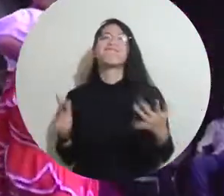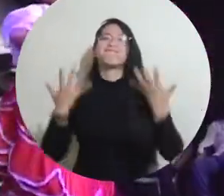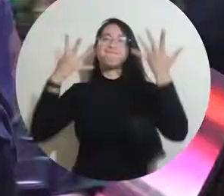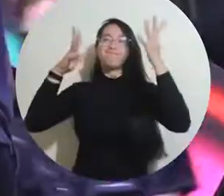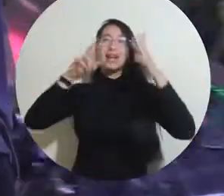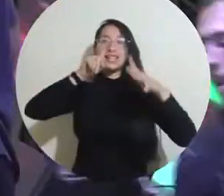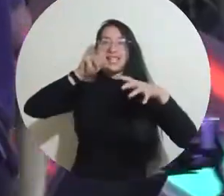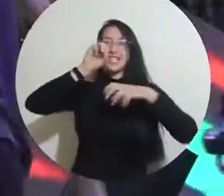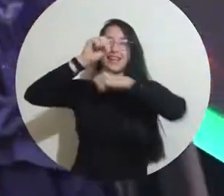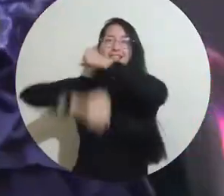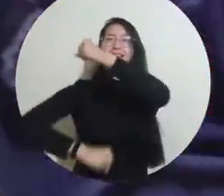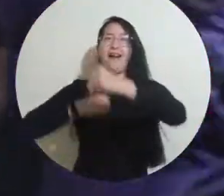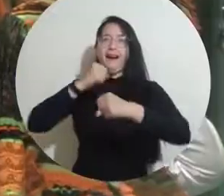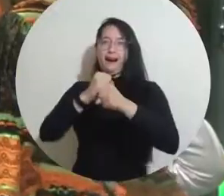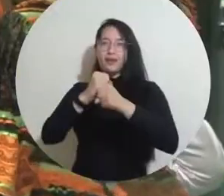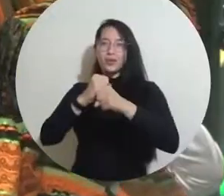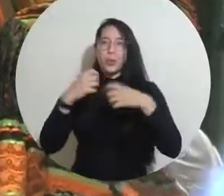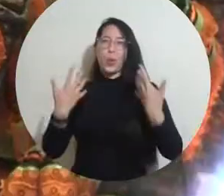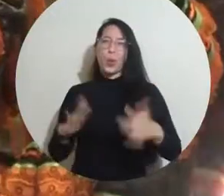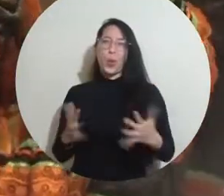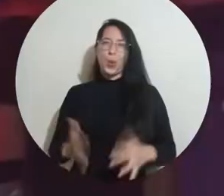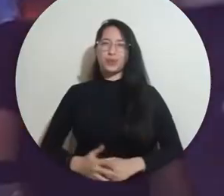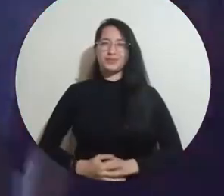siembra en la educación superior